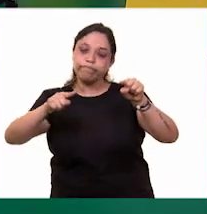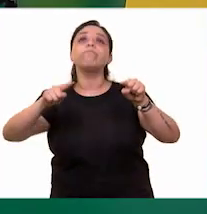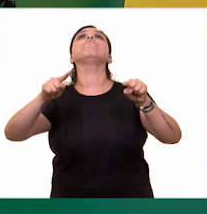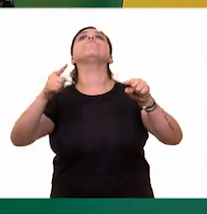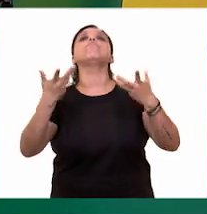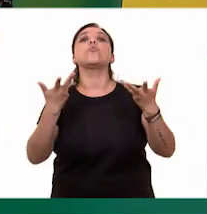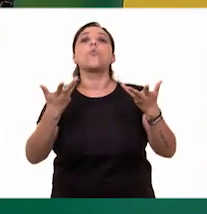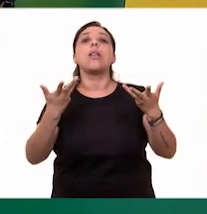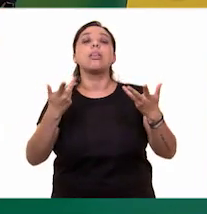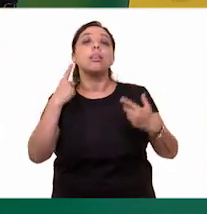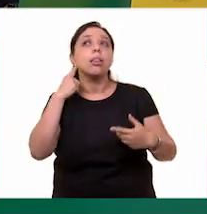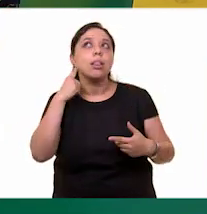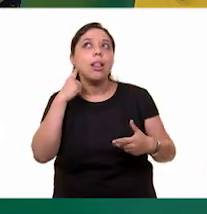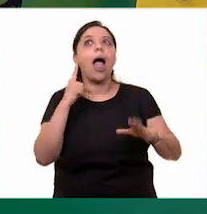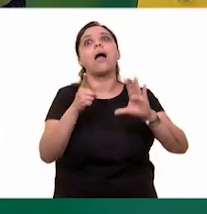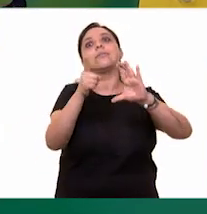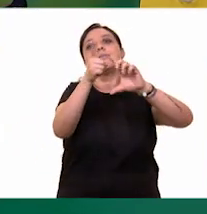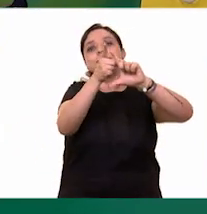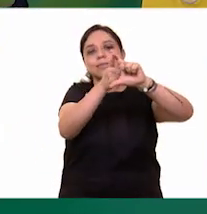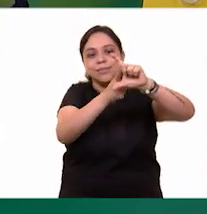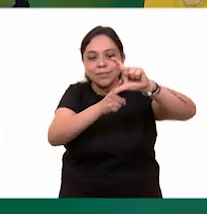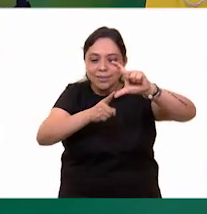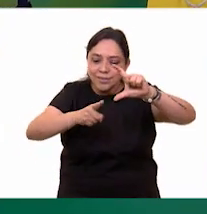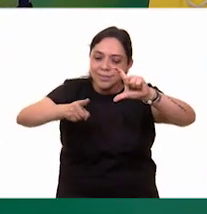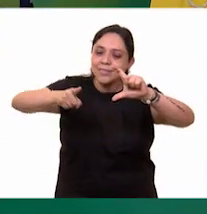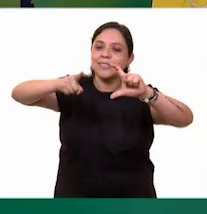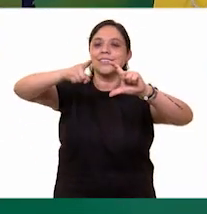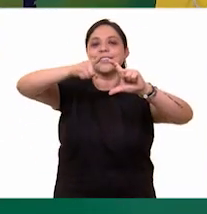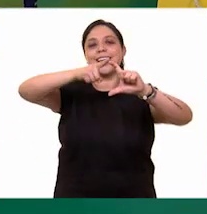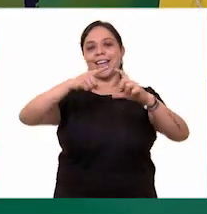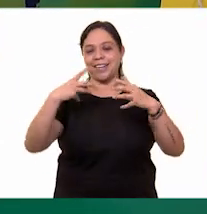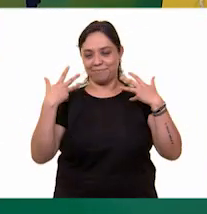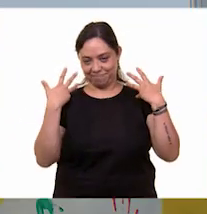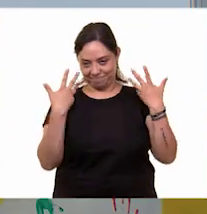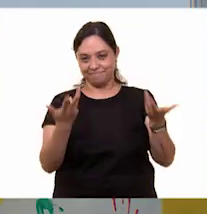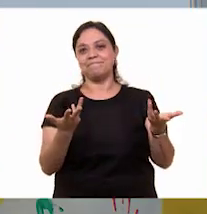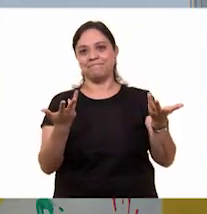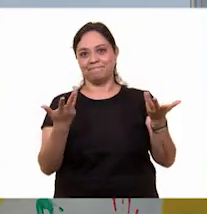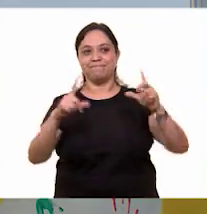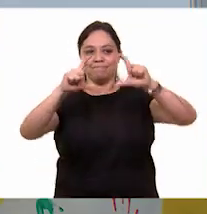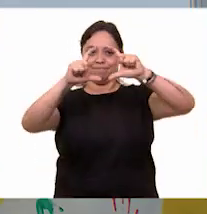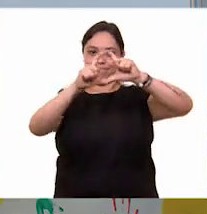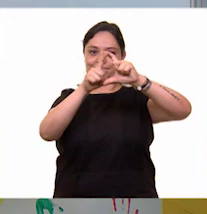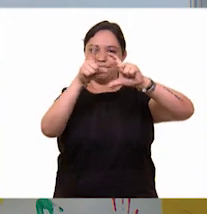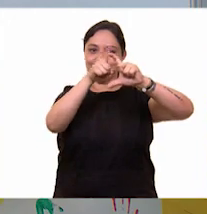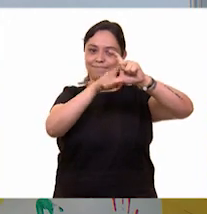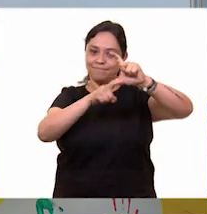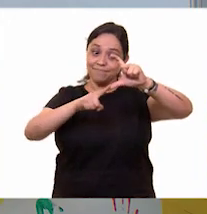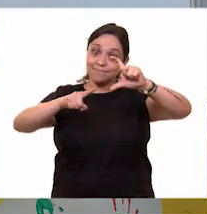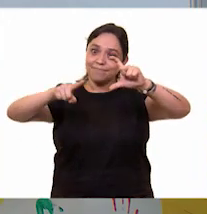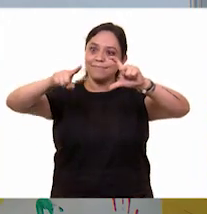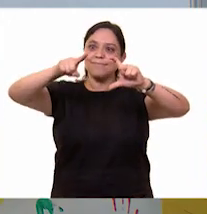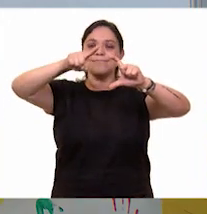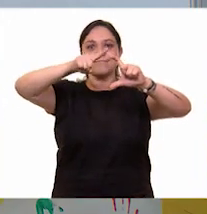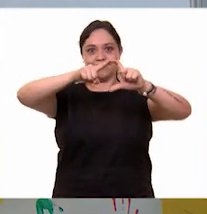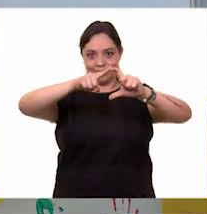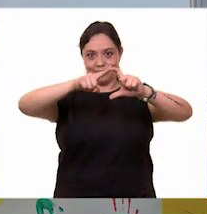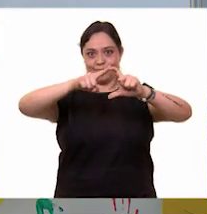escucho? ¡Círculo! Muy bien, el círculo es una figura con